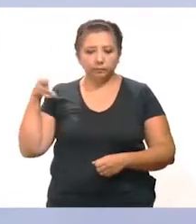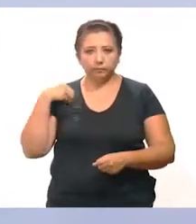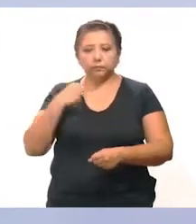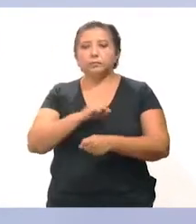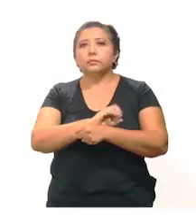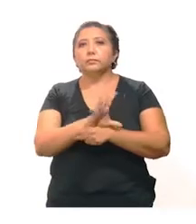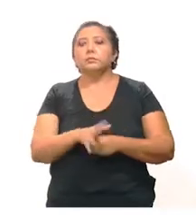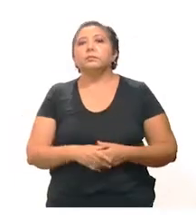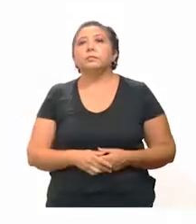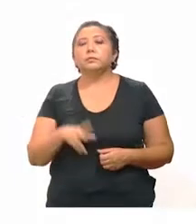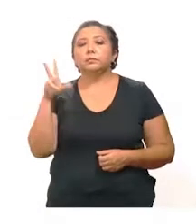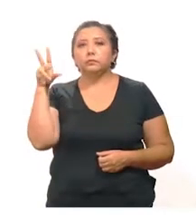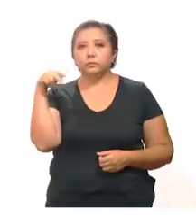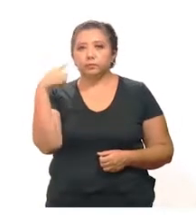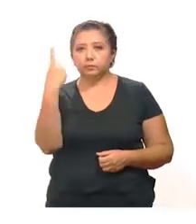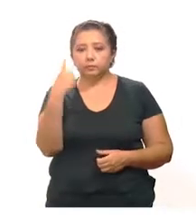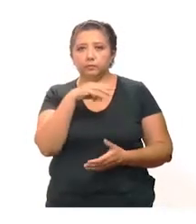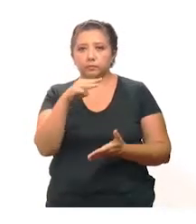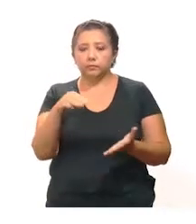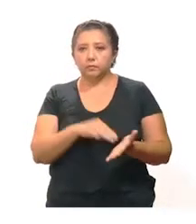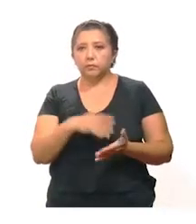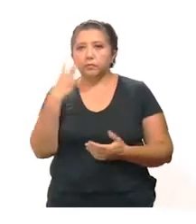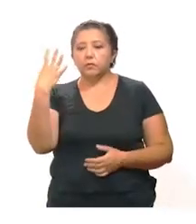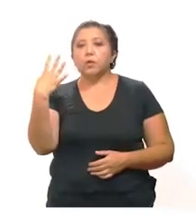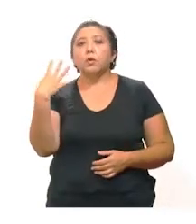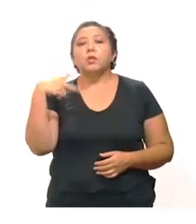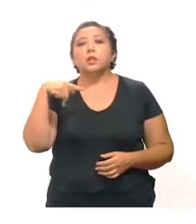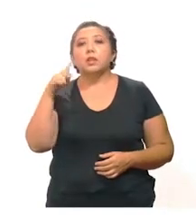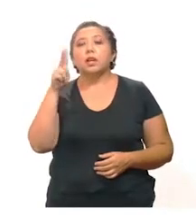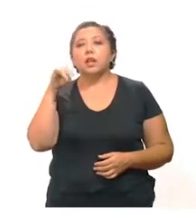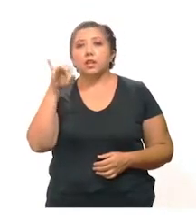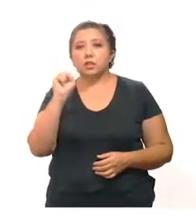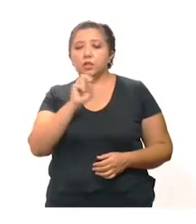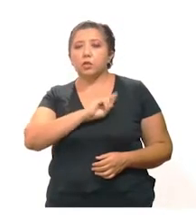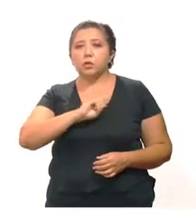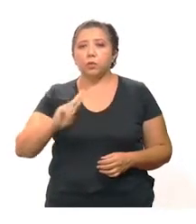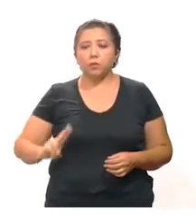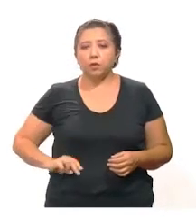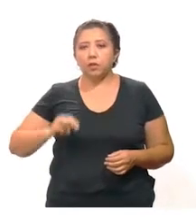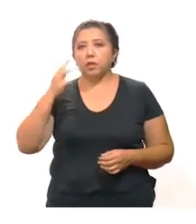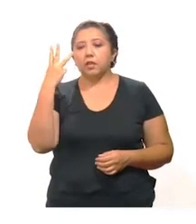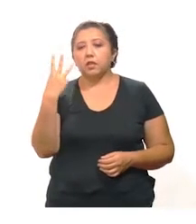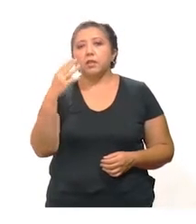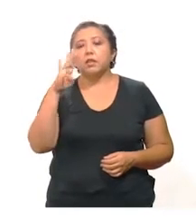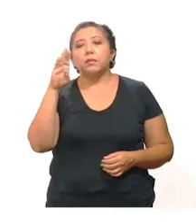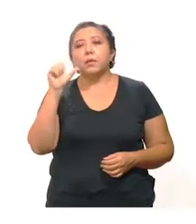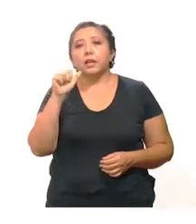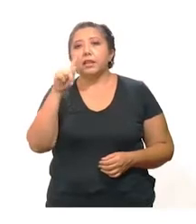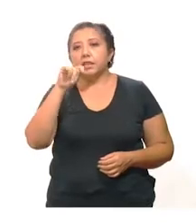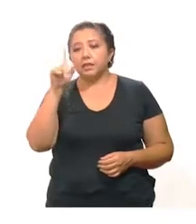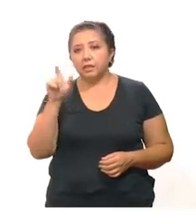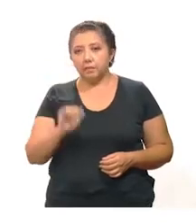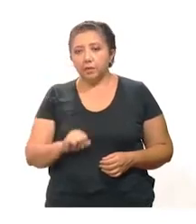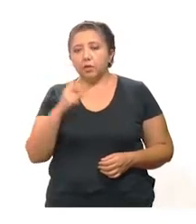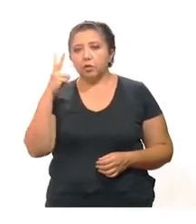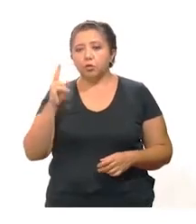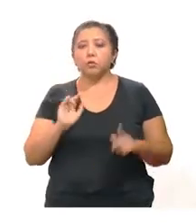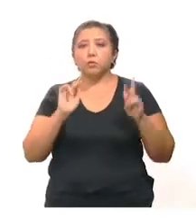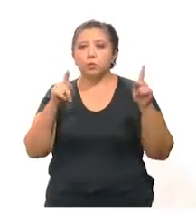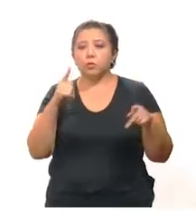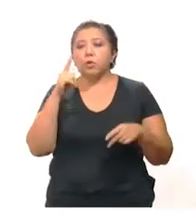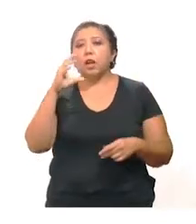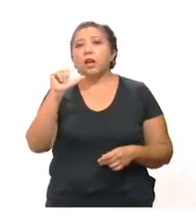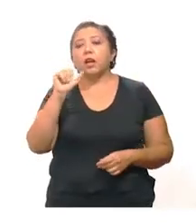de coronavirus, 81 en Mérida, 4 en Canacín y en Umam, 3 en Baca y Tizimín, 2 en Progreso, 1